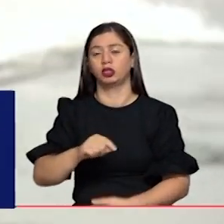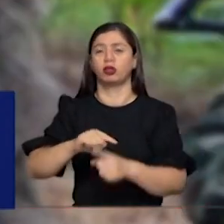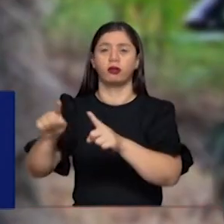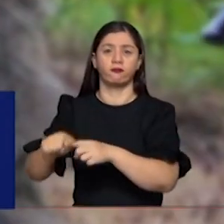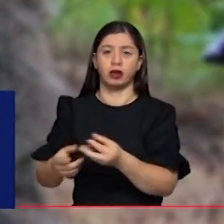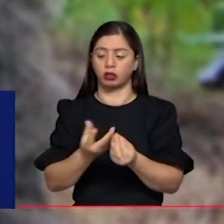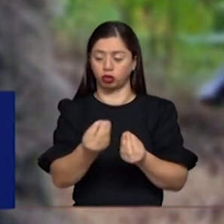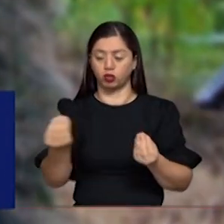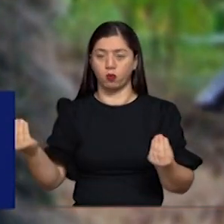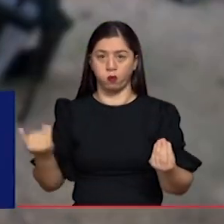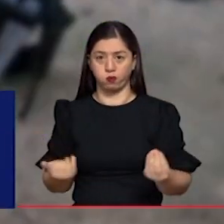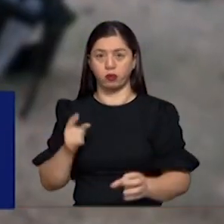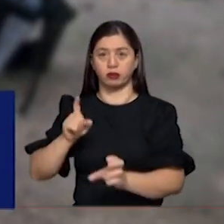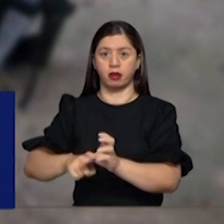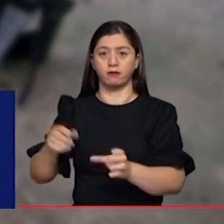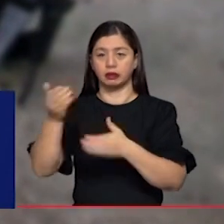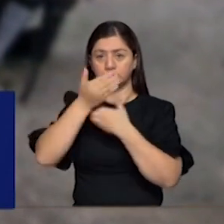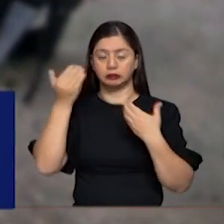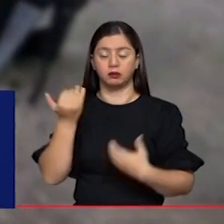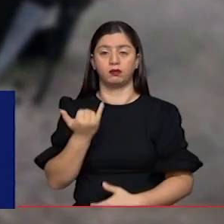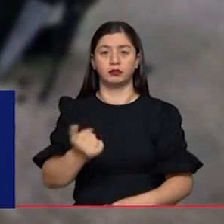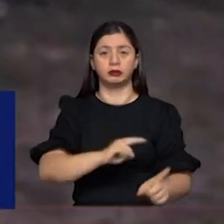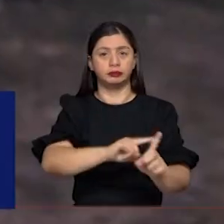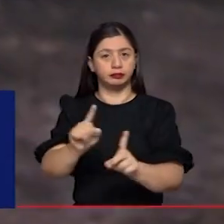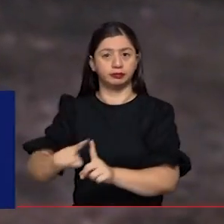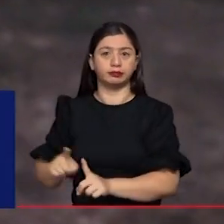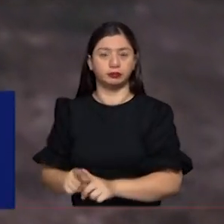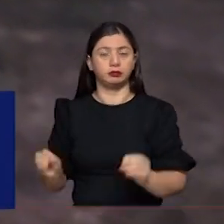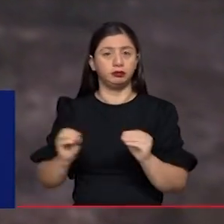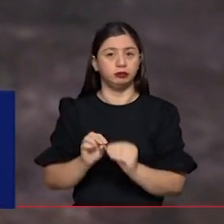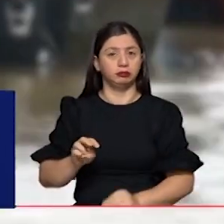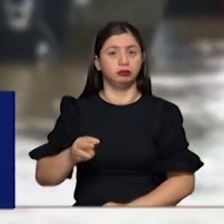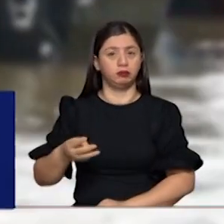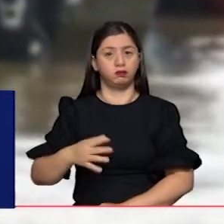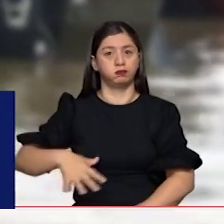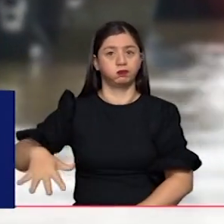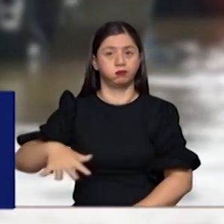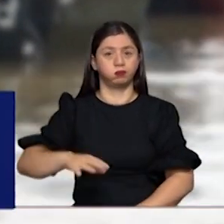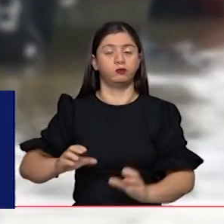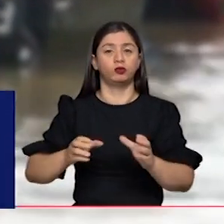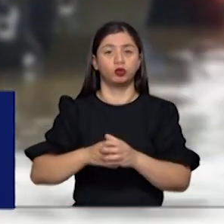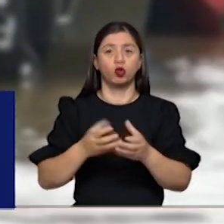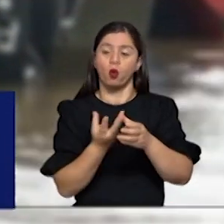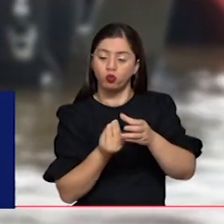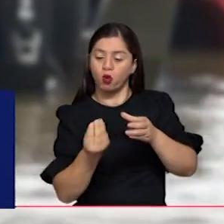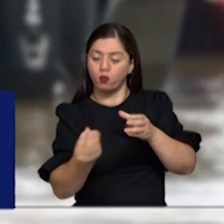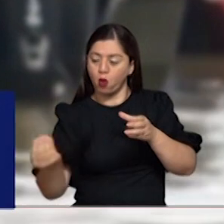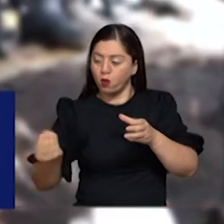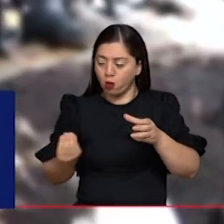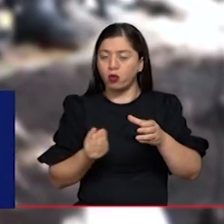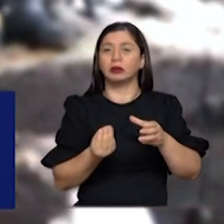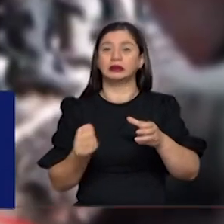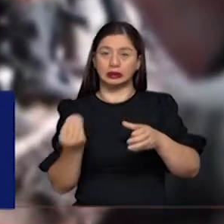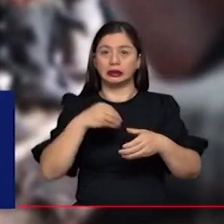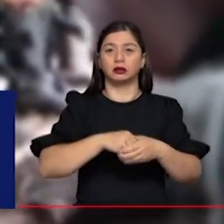Jaime Martínez, la Urias Rondón y otros tres fracciones de este grupo irregular que a través de sus